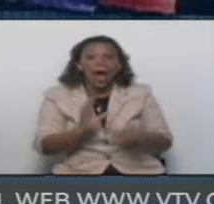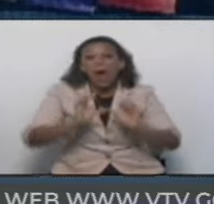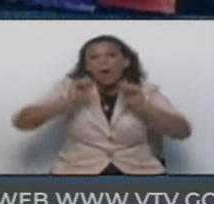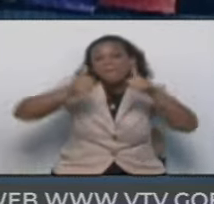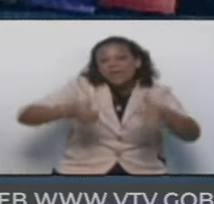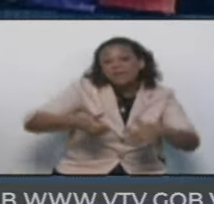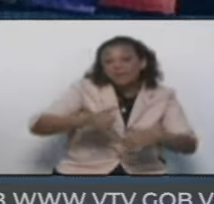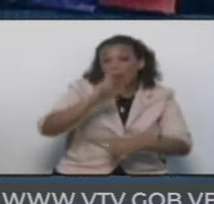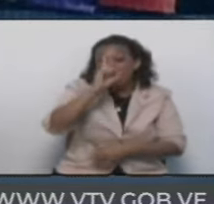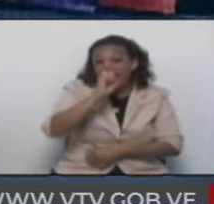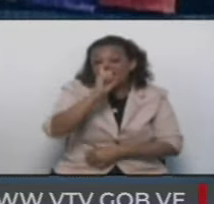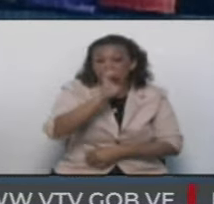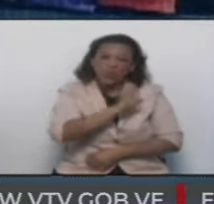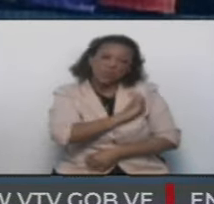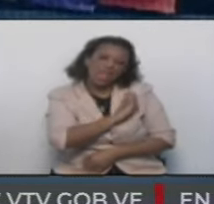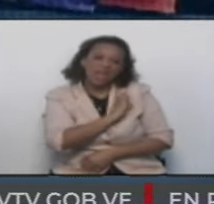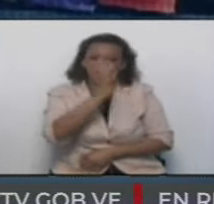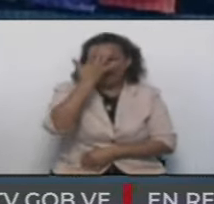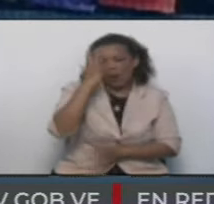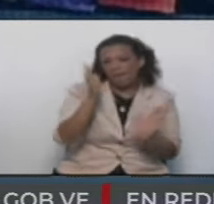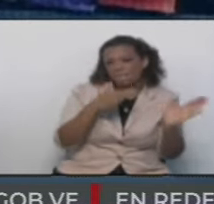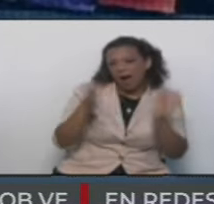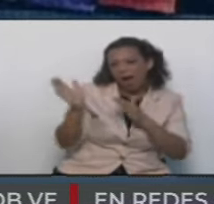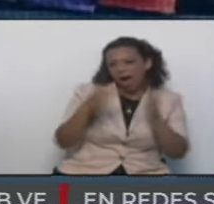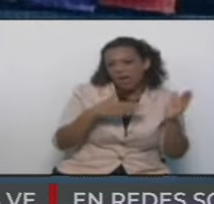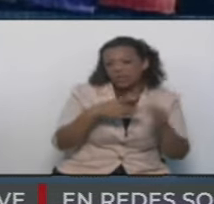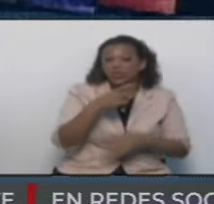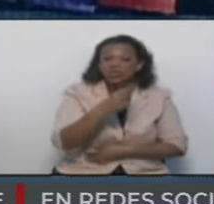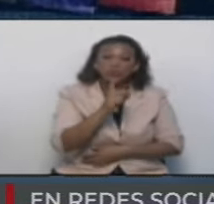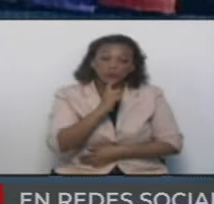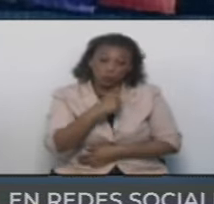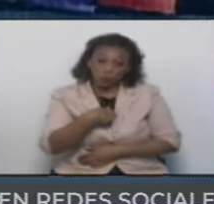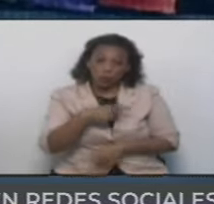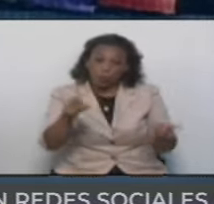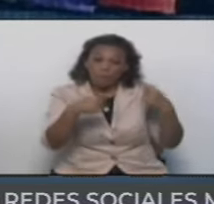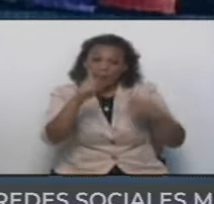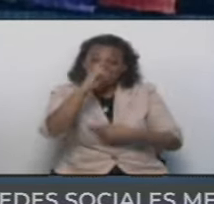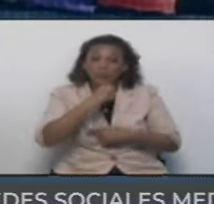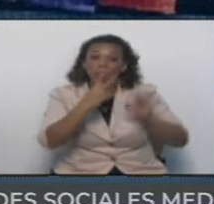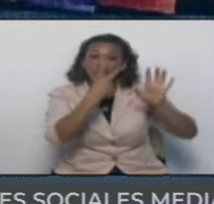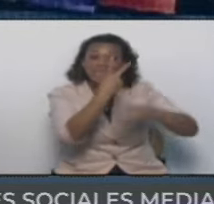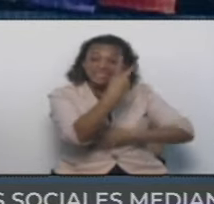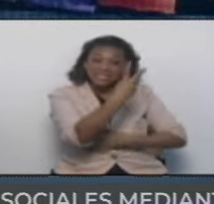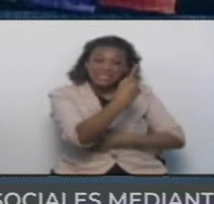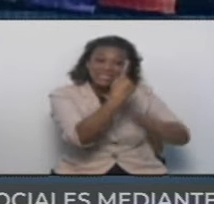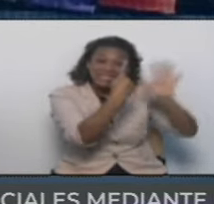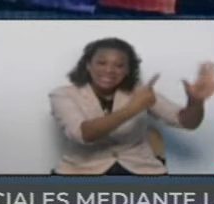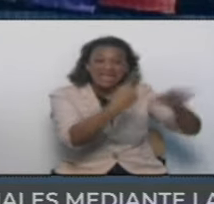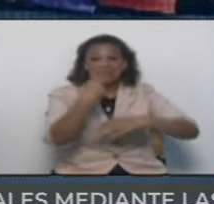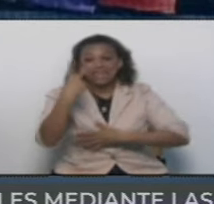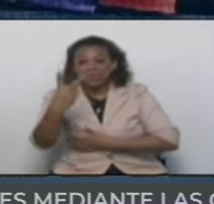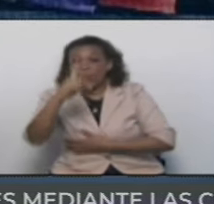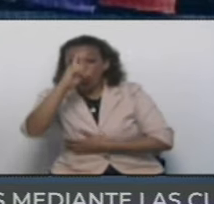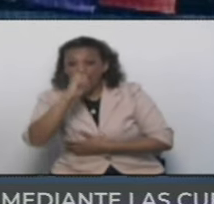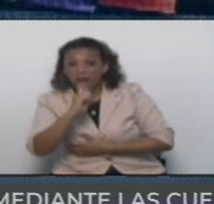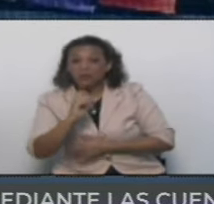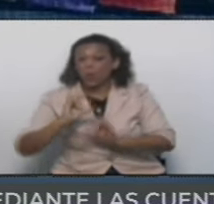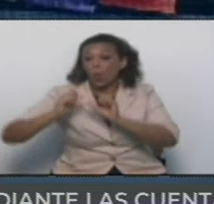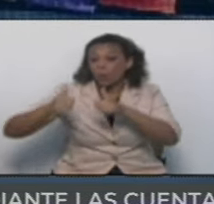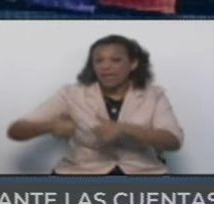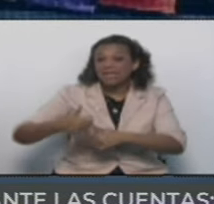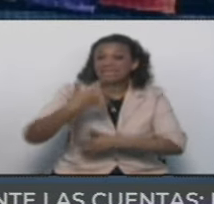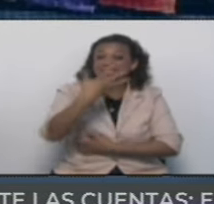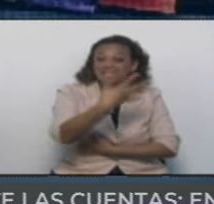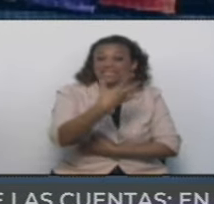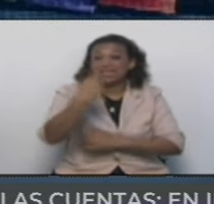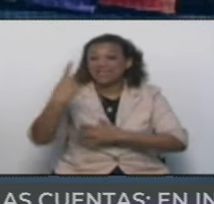principio, ya los que cumplieron, yo voy a cumplir 62. Los que cumplieron al principio cumplieron 62. Yo tengo